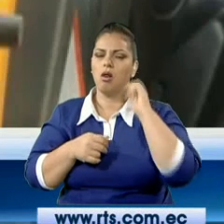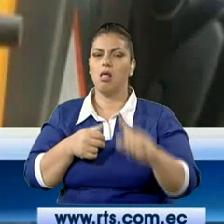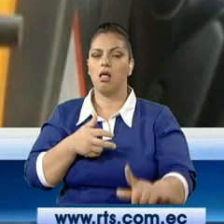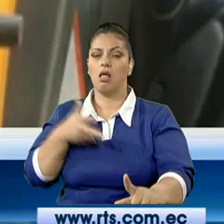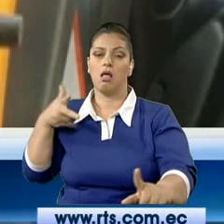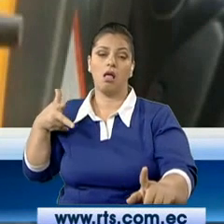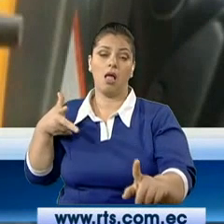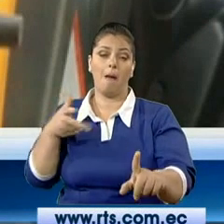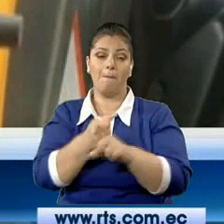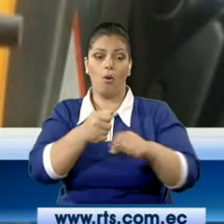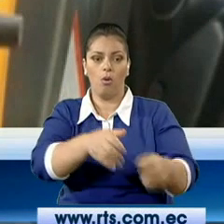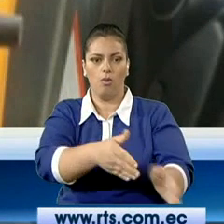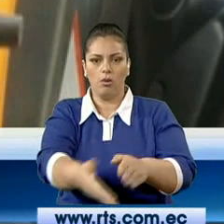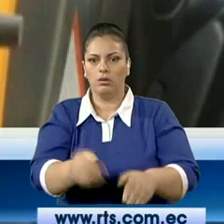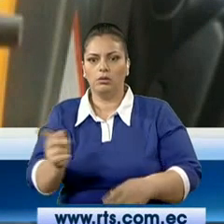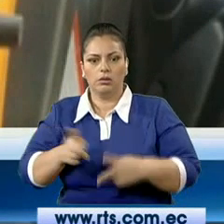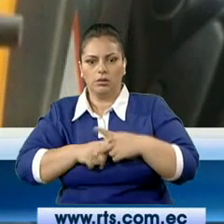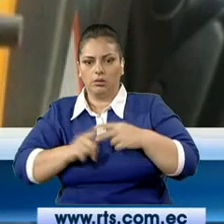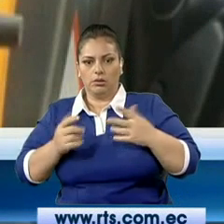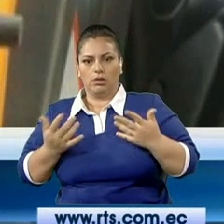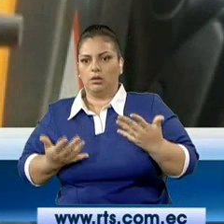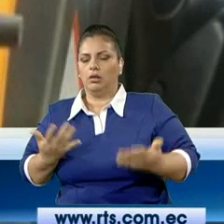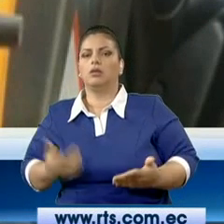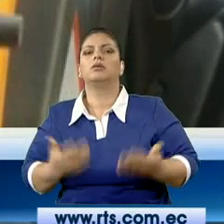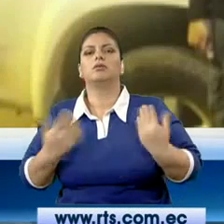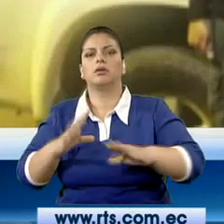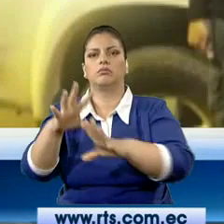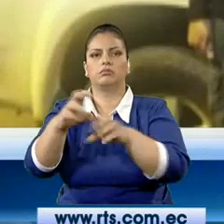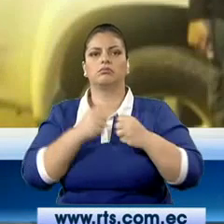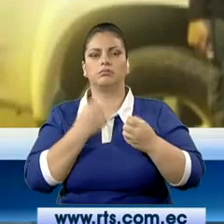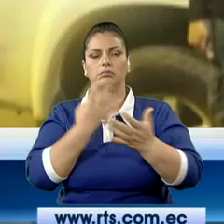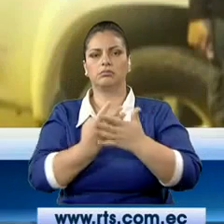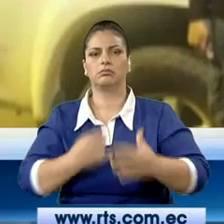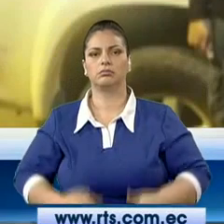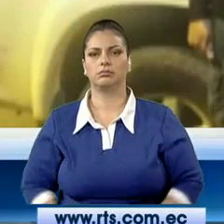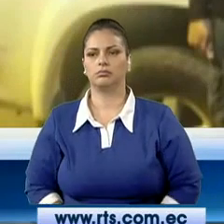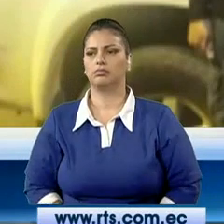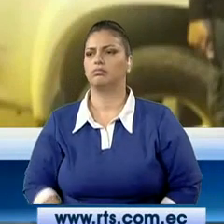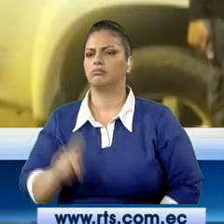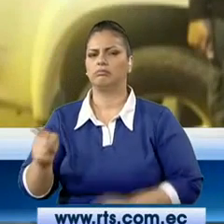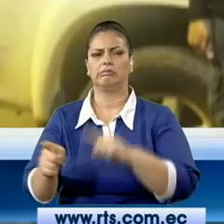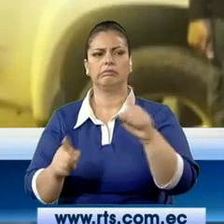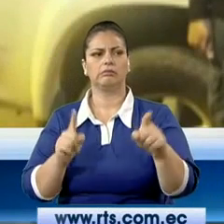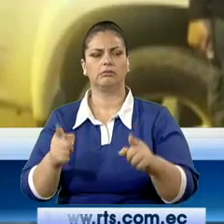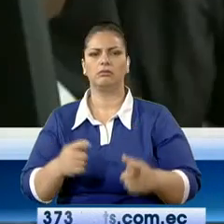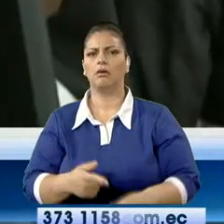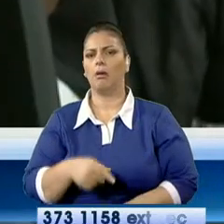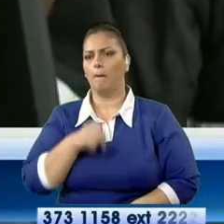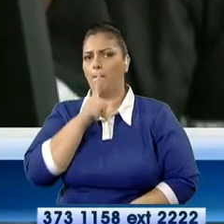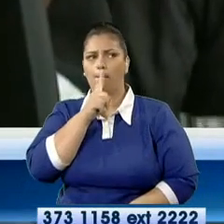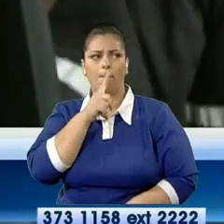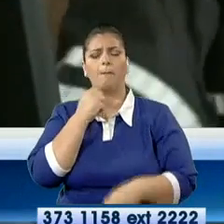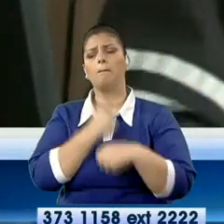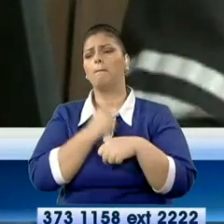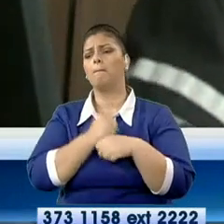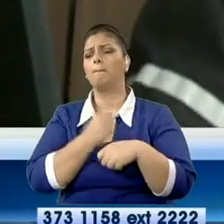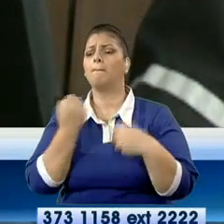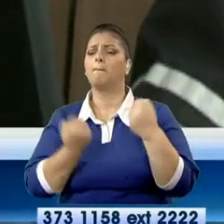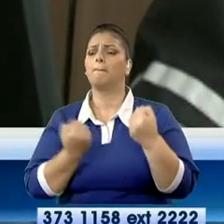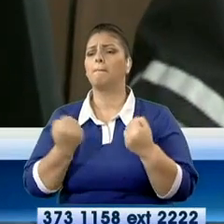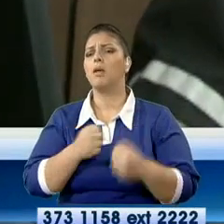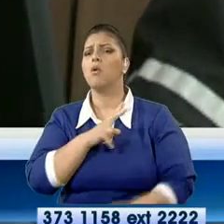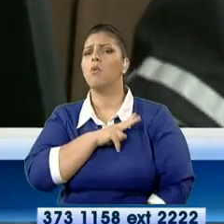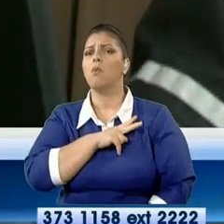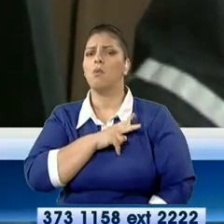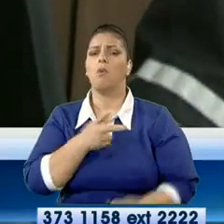en Manabí, otro conductor buscado por la justicia por la misma situación. En ambos casos estaban trabajando como choferes. Esto es con el único objetivo de